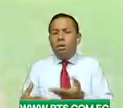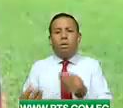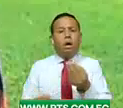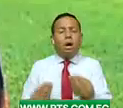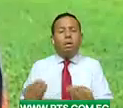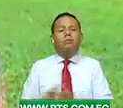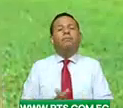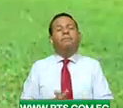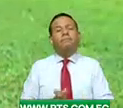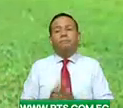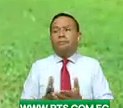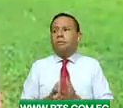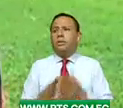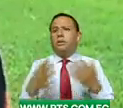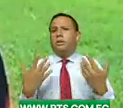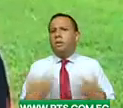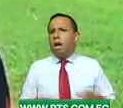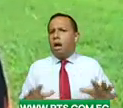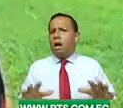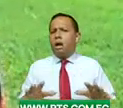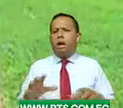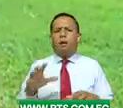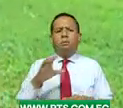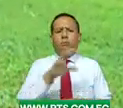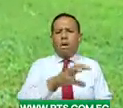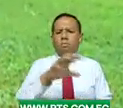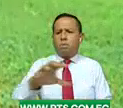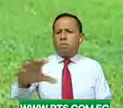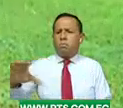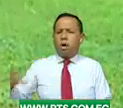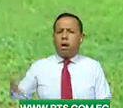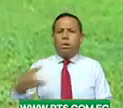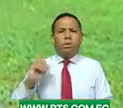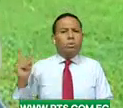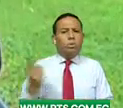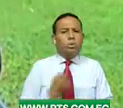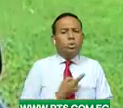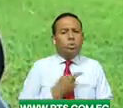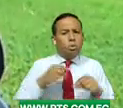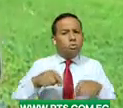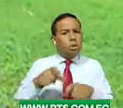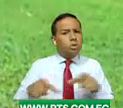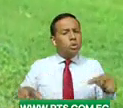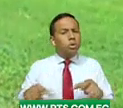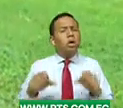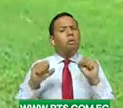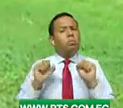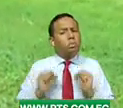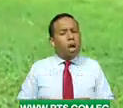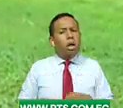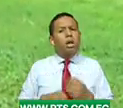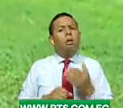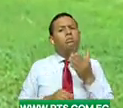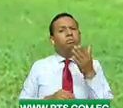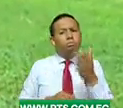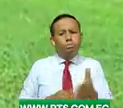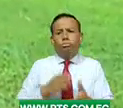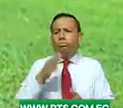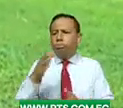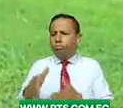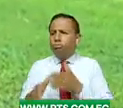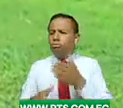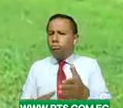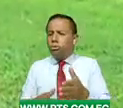Para todas las estaciones es una oportunidad que nuestros personales aquí en el consulado puedan asistir y hacer